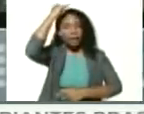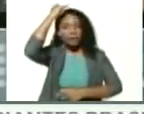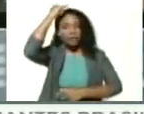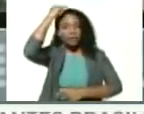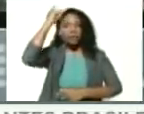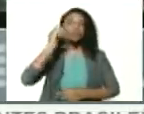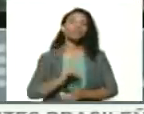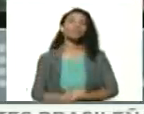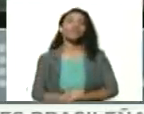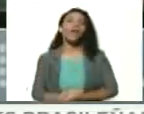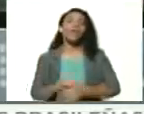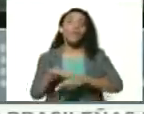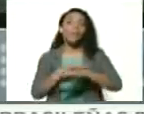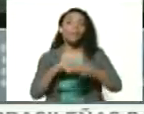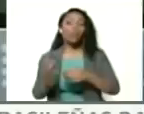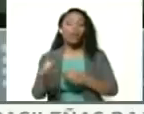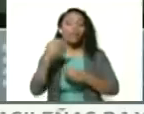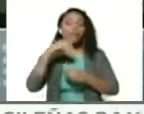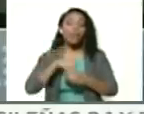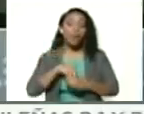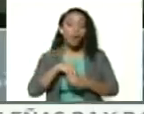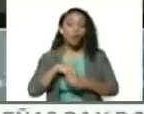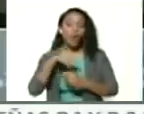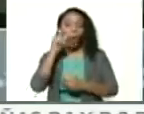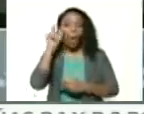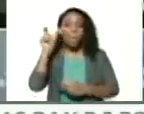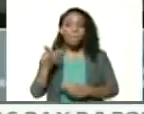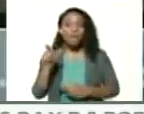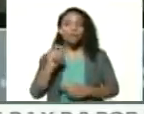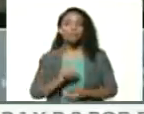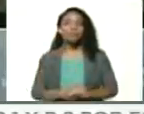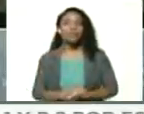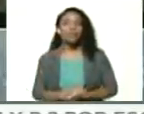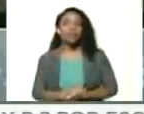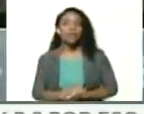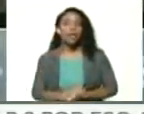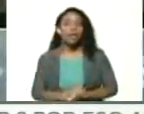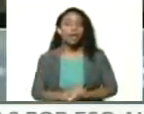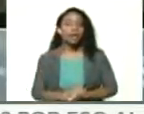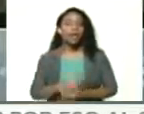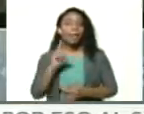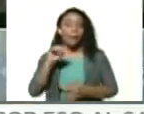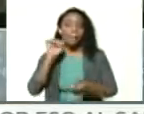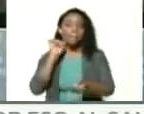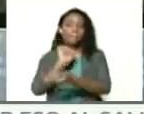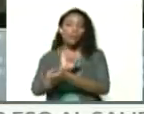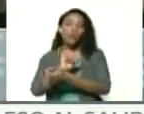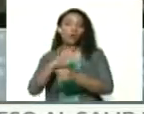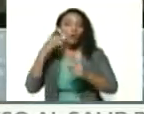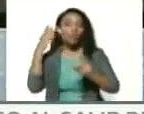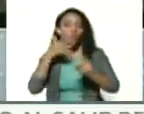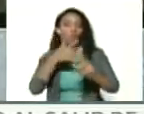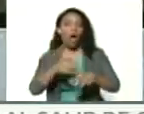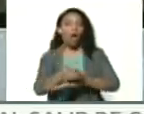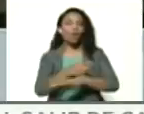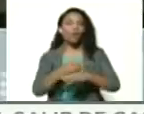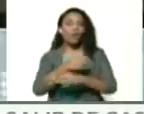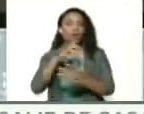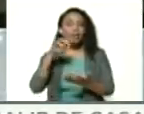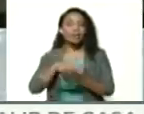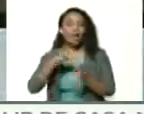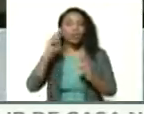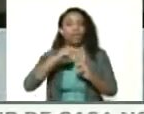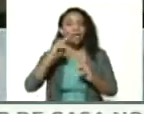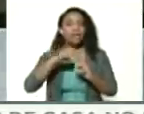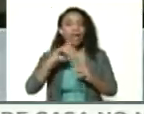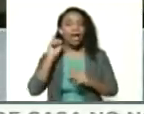del ministro del Interior, Ramón Rodríguez Chacín. La detención también, el acoso al gobernador del estado Táchira, Roland Blanco